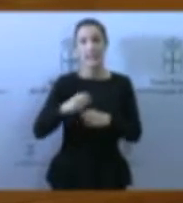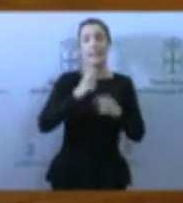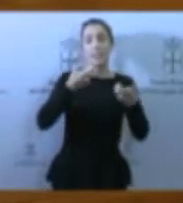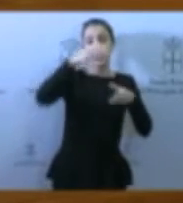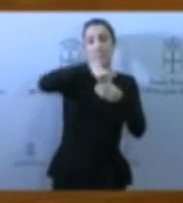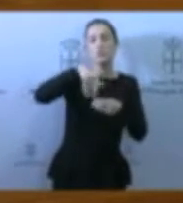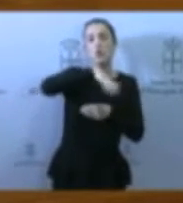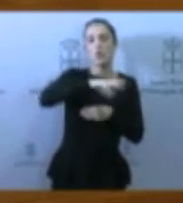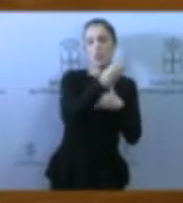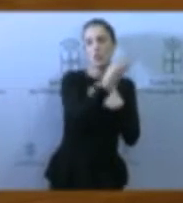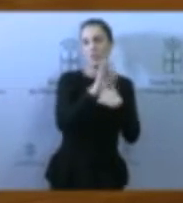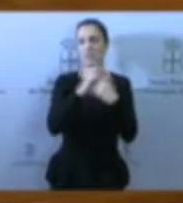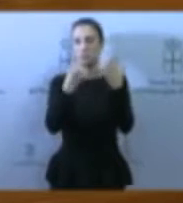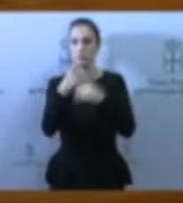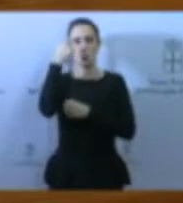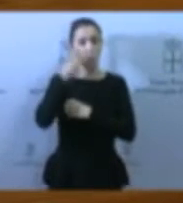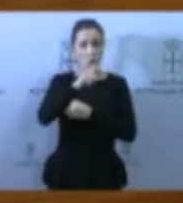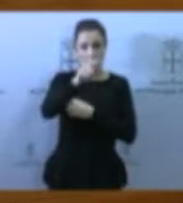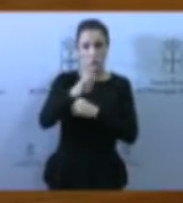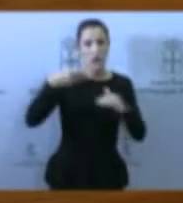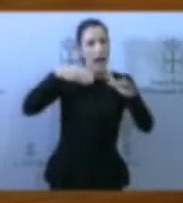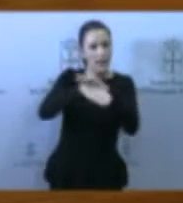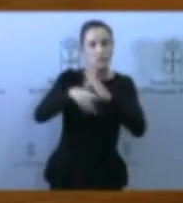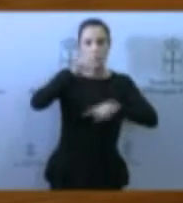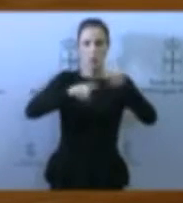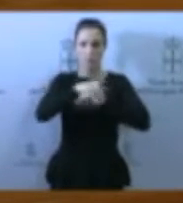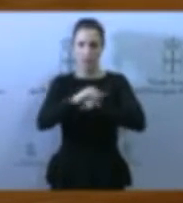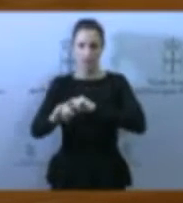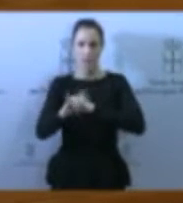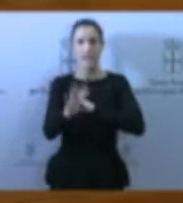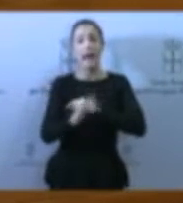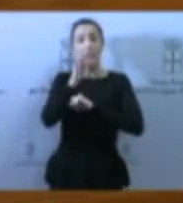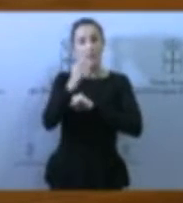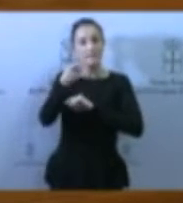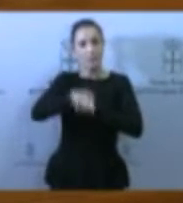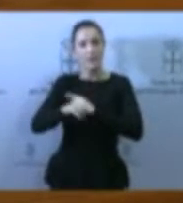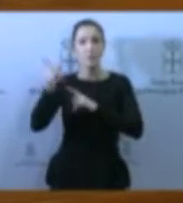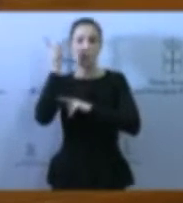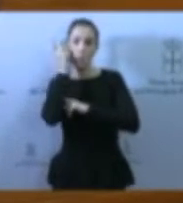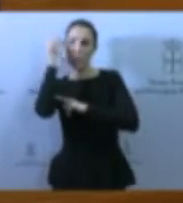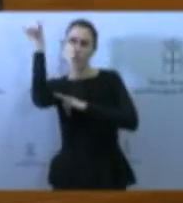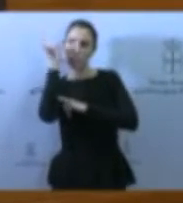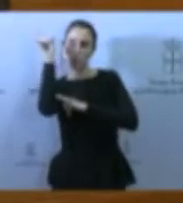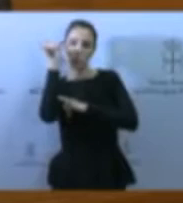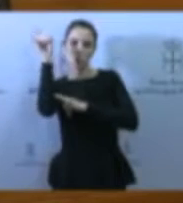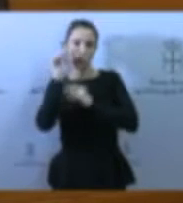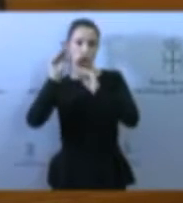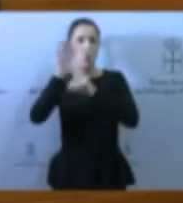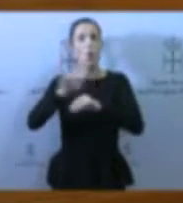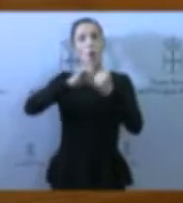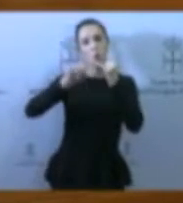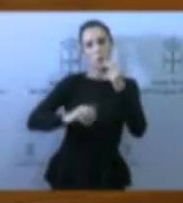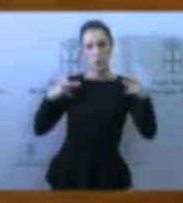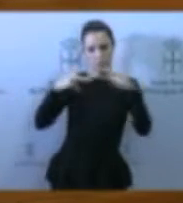de accesos, también en lo que se refiere a la cobertura de la red de telefonía móvil o cortes de luz.